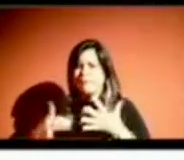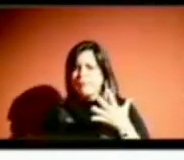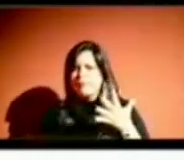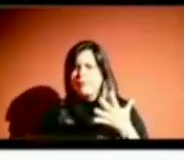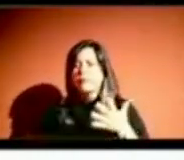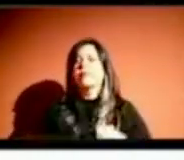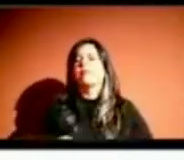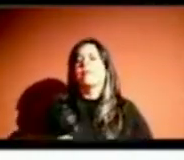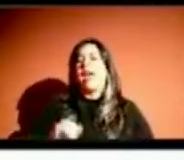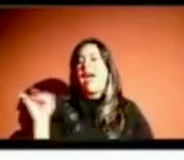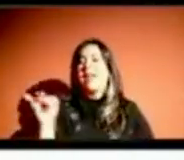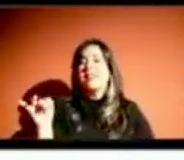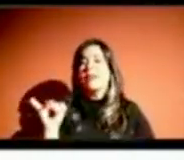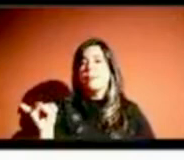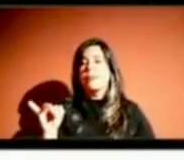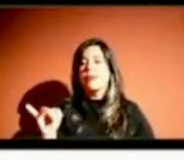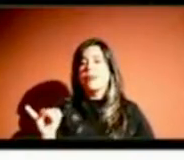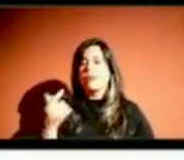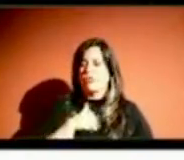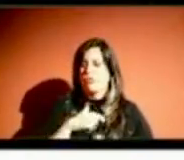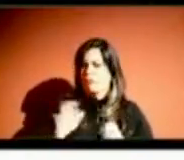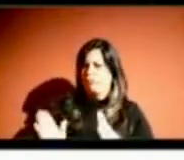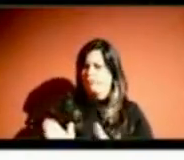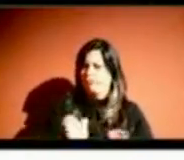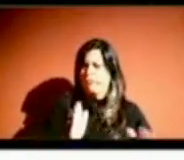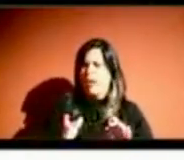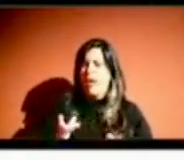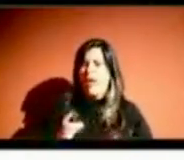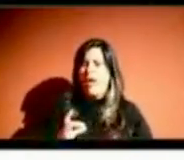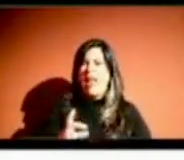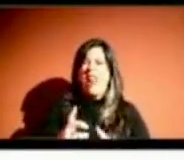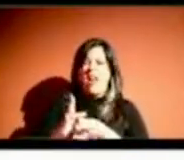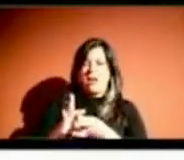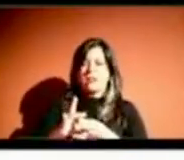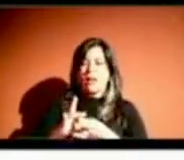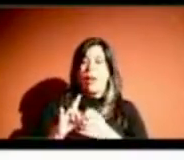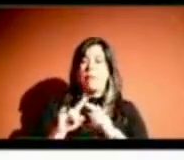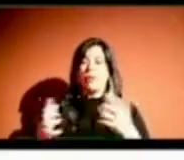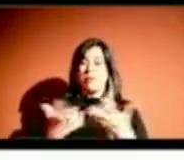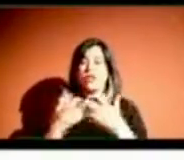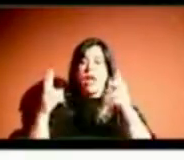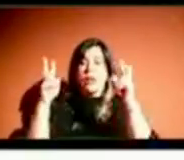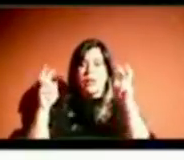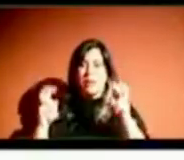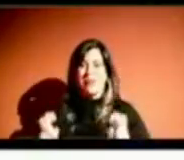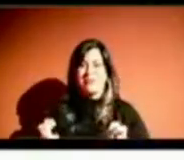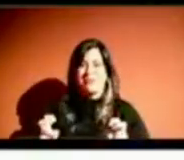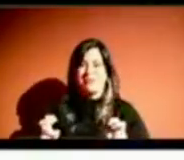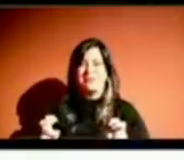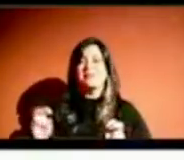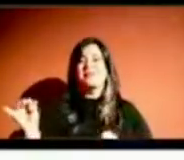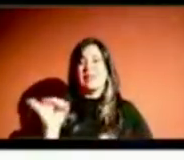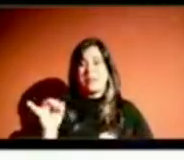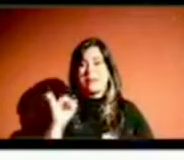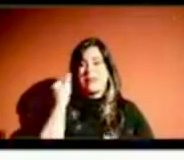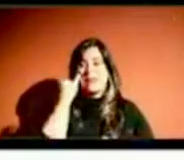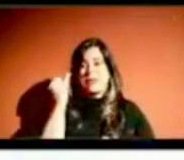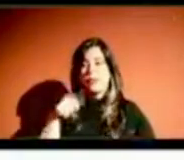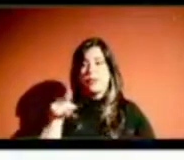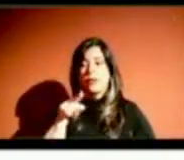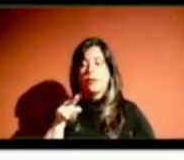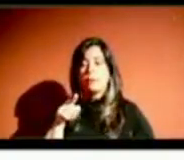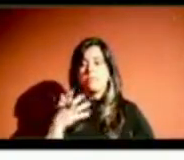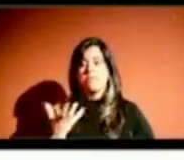aquí también estamos organizando los enlaces por temas, ¿ok? Y también, si usted no